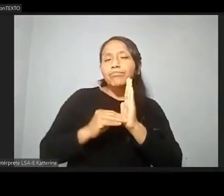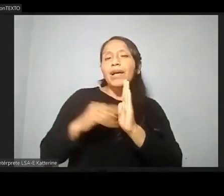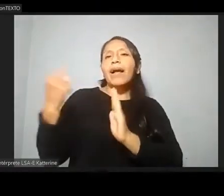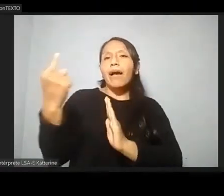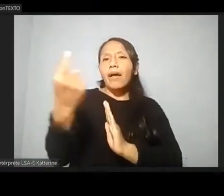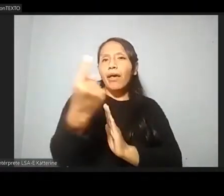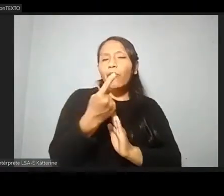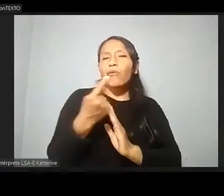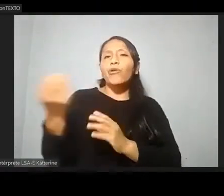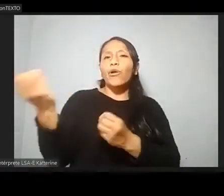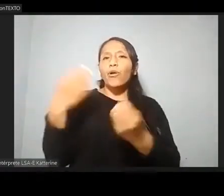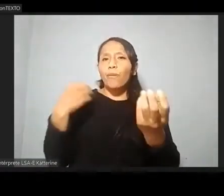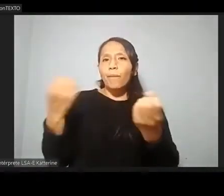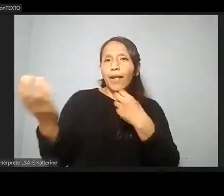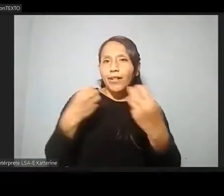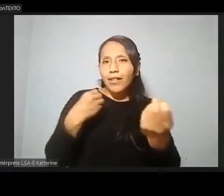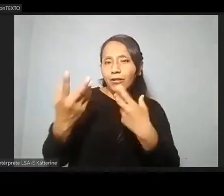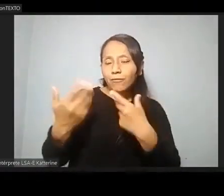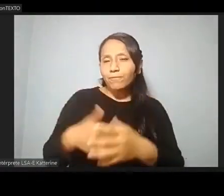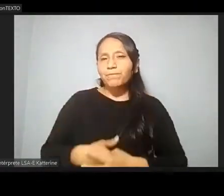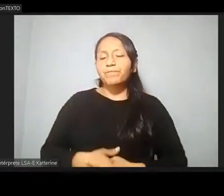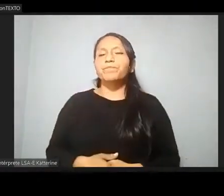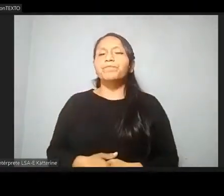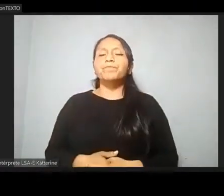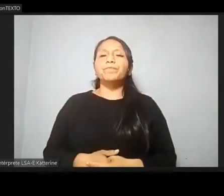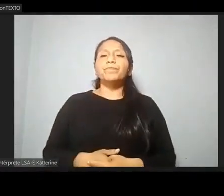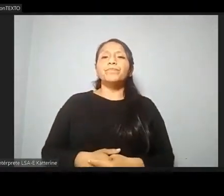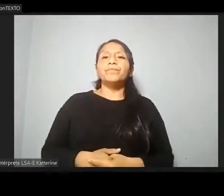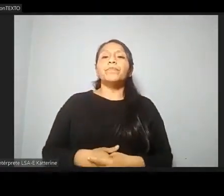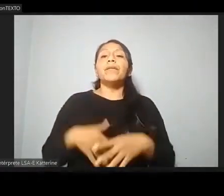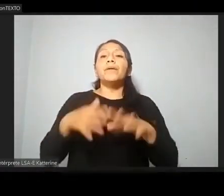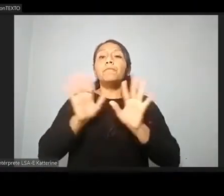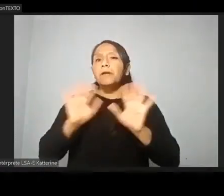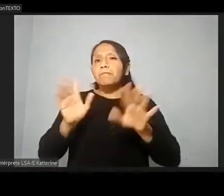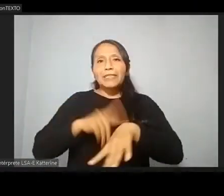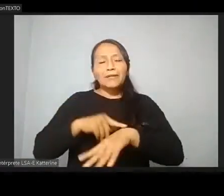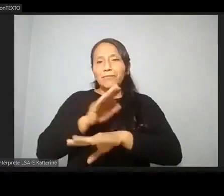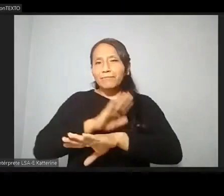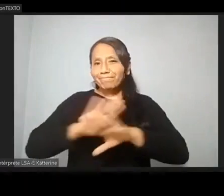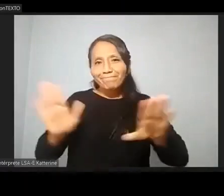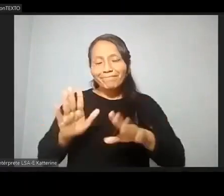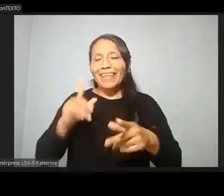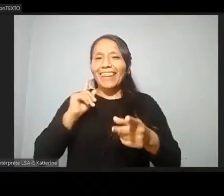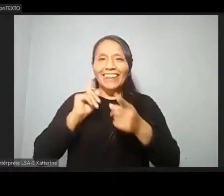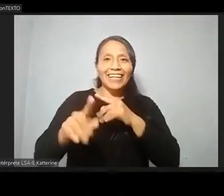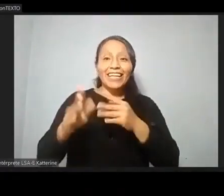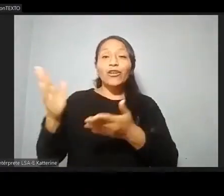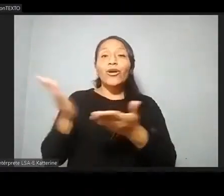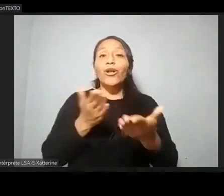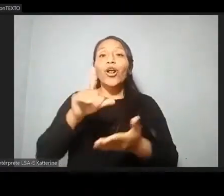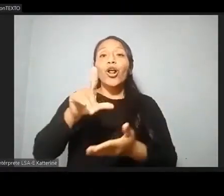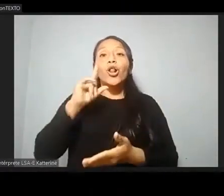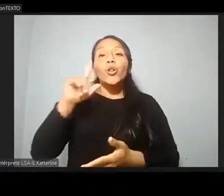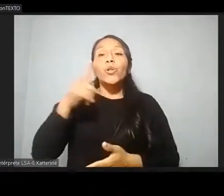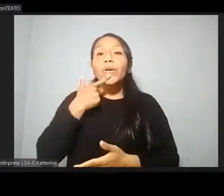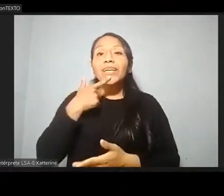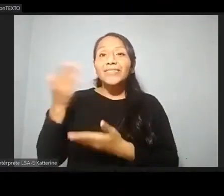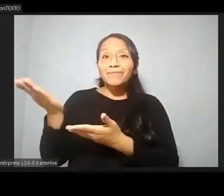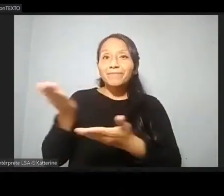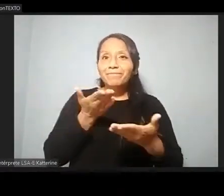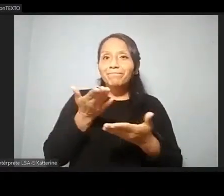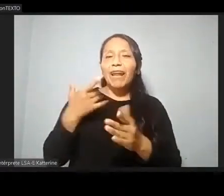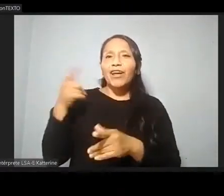fue aportando. Bueno, para no perder más tiempo, ir directamente, Luis, te damos la palabra para que nos